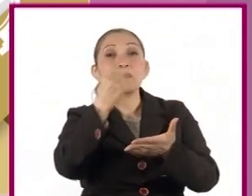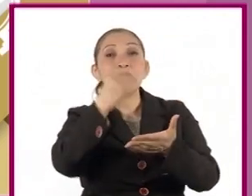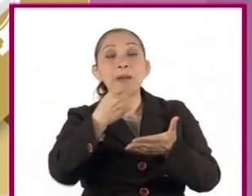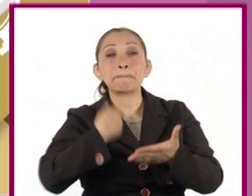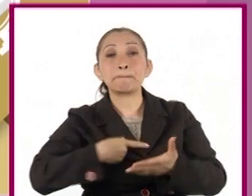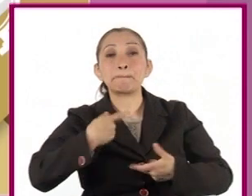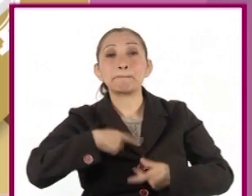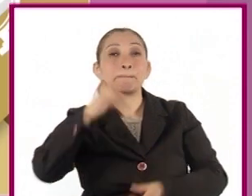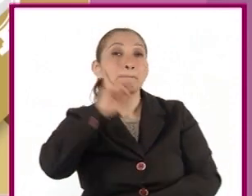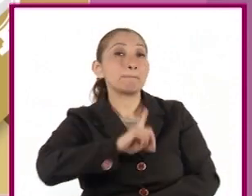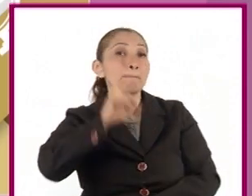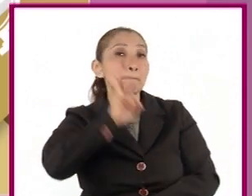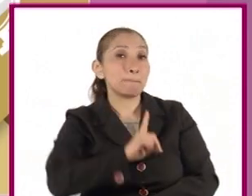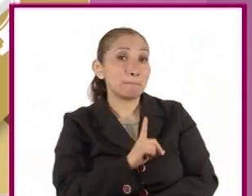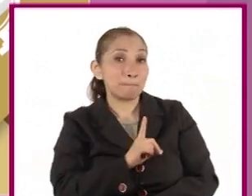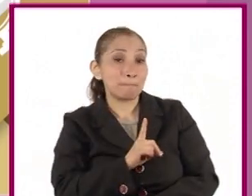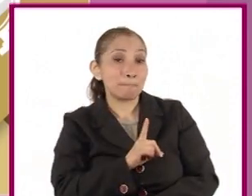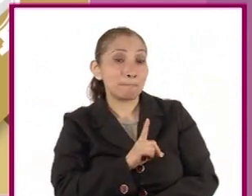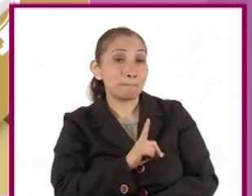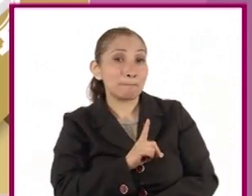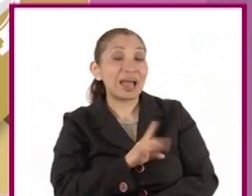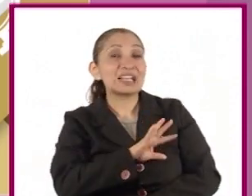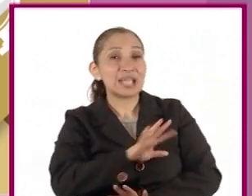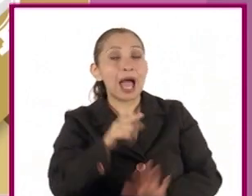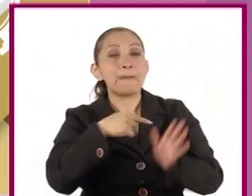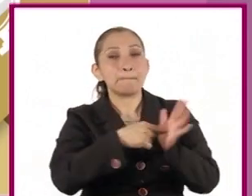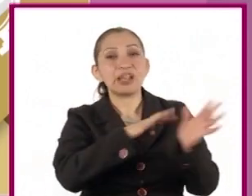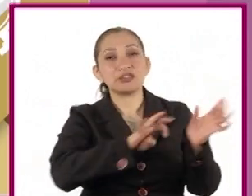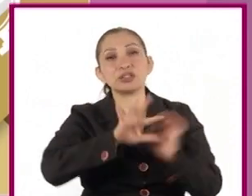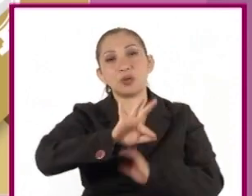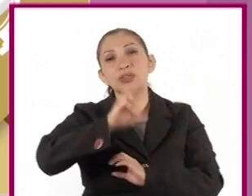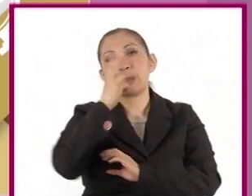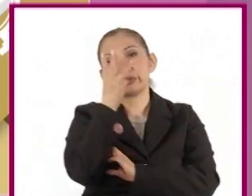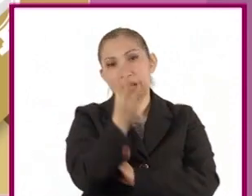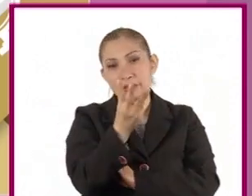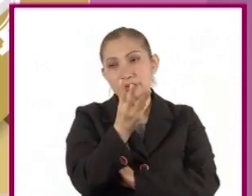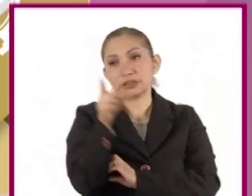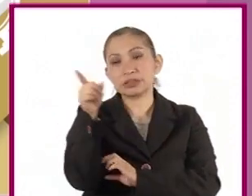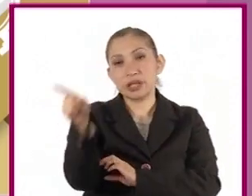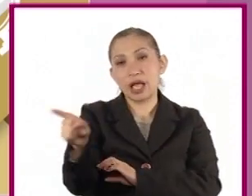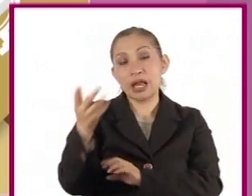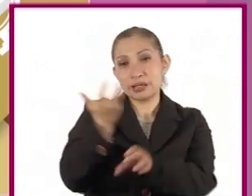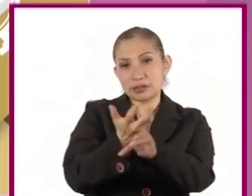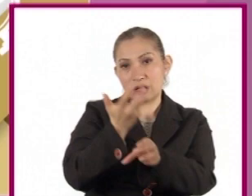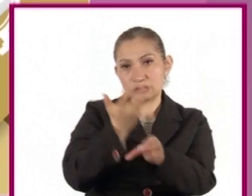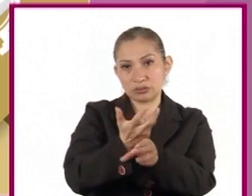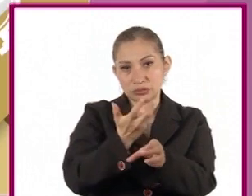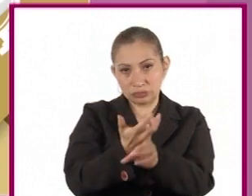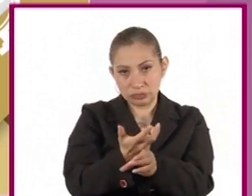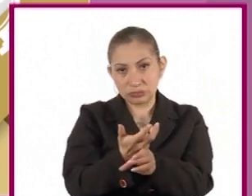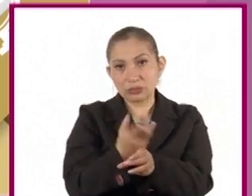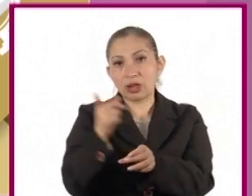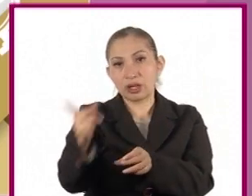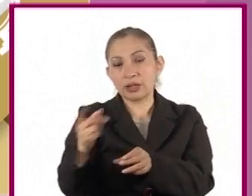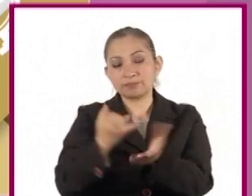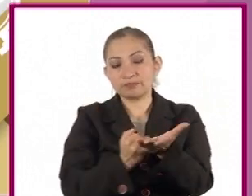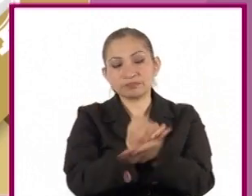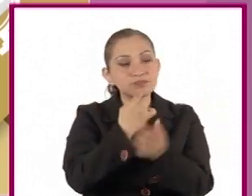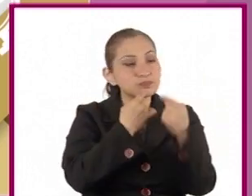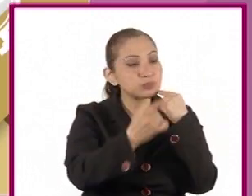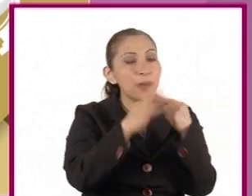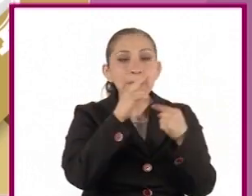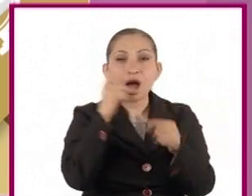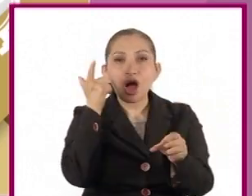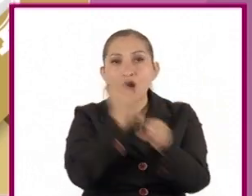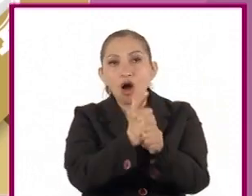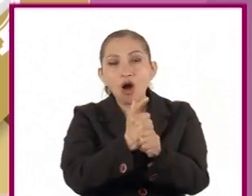nombres propios de mujeres. Ya en 1953, En los Estados Unidos de América se decidió identificar